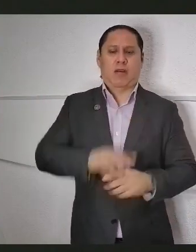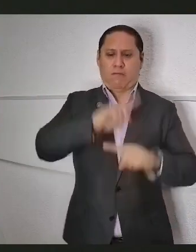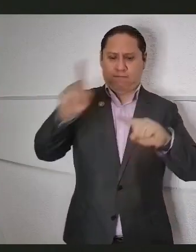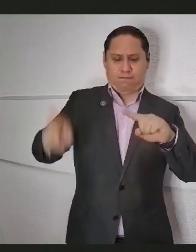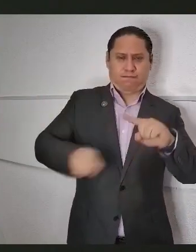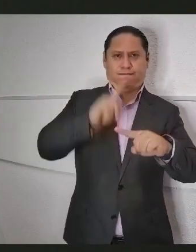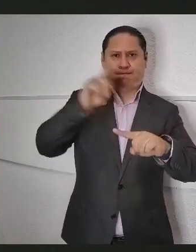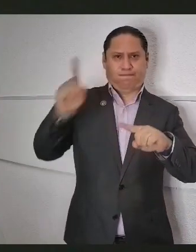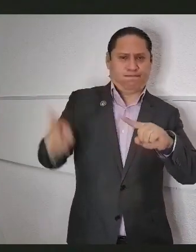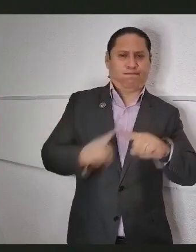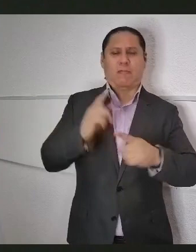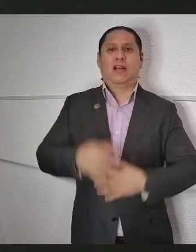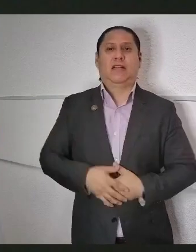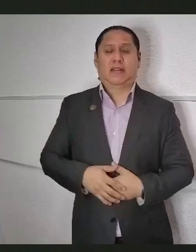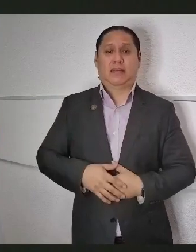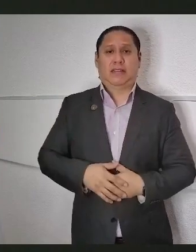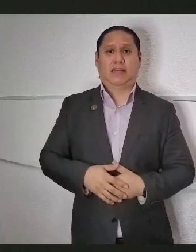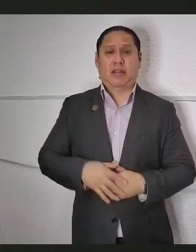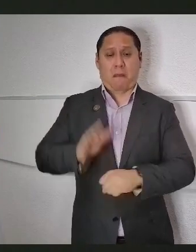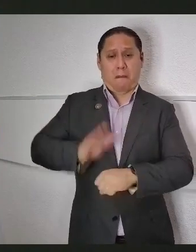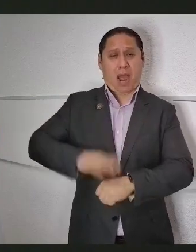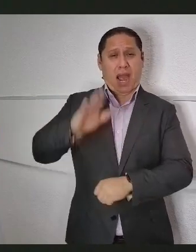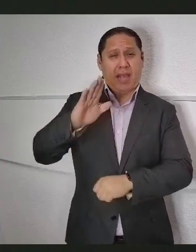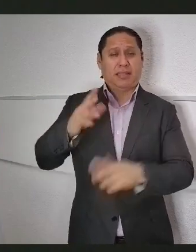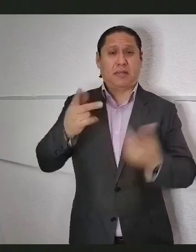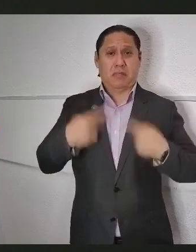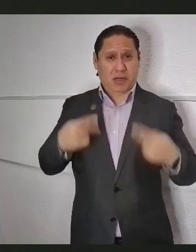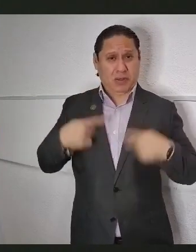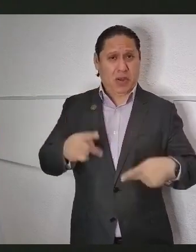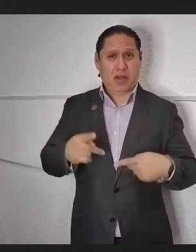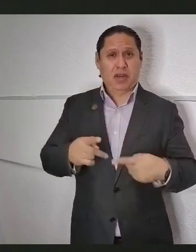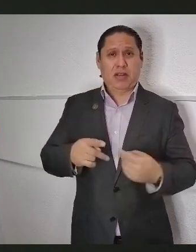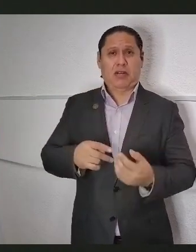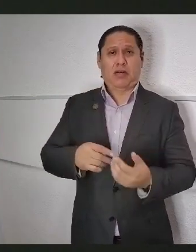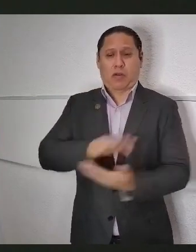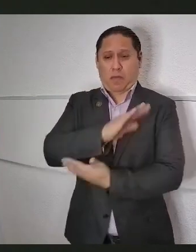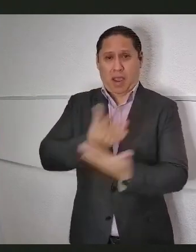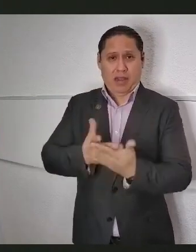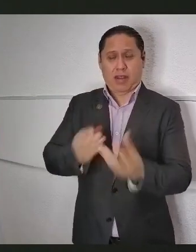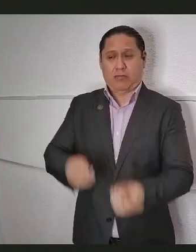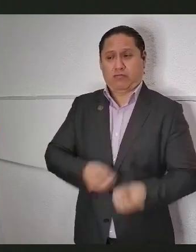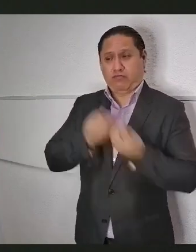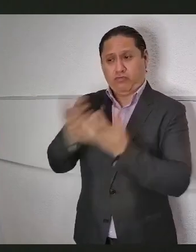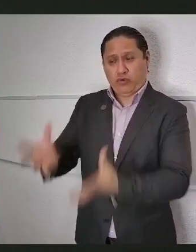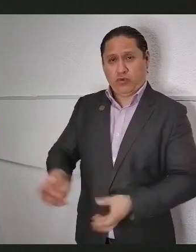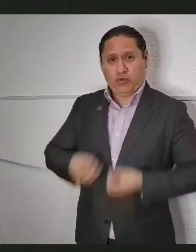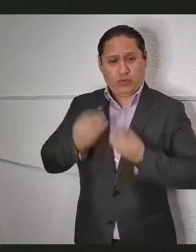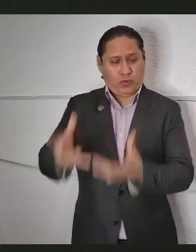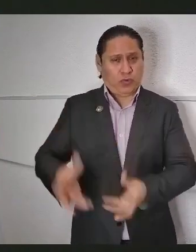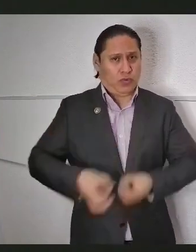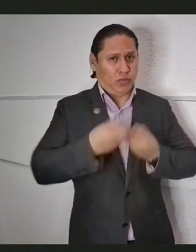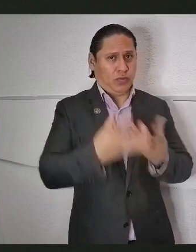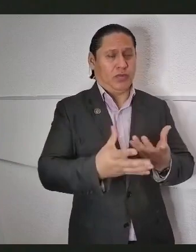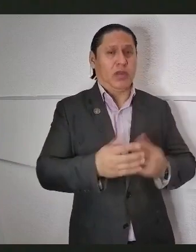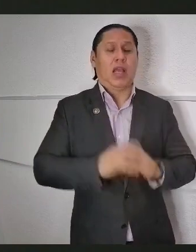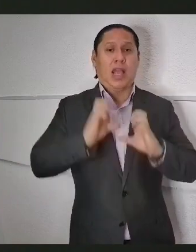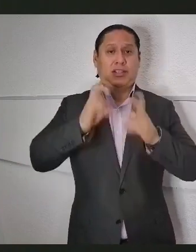ha beneficiado a más del 70% de personas en nuestro estado. En Chiapas,